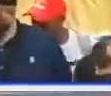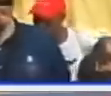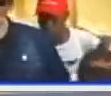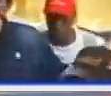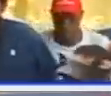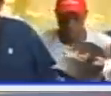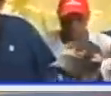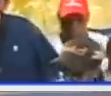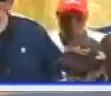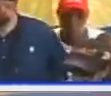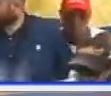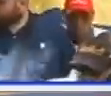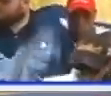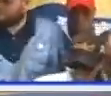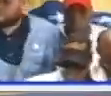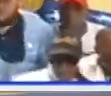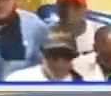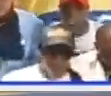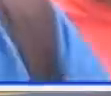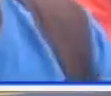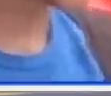CLAP!